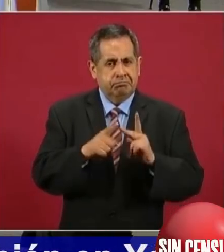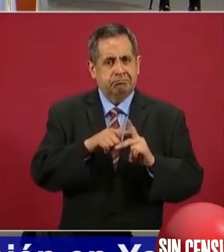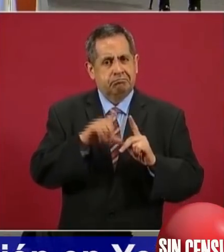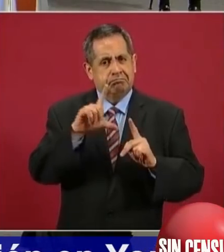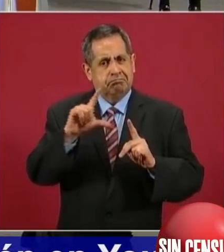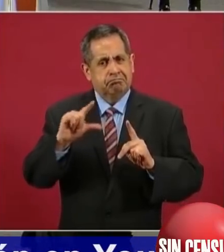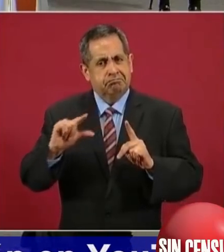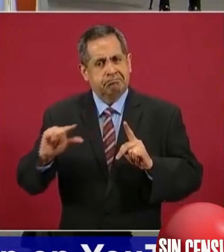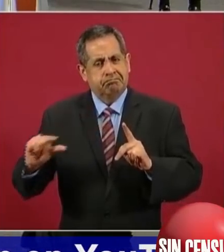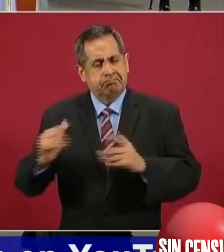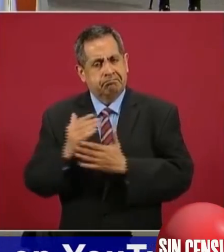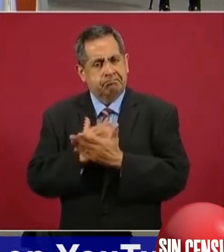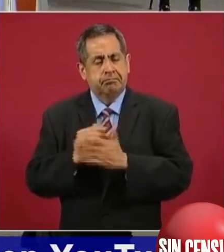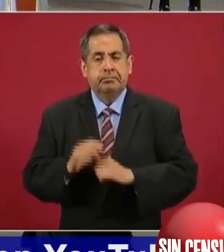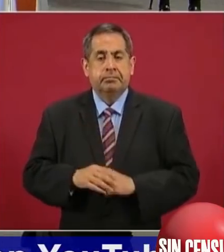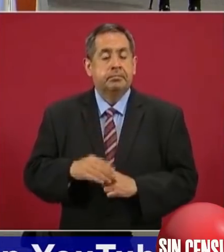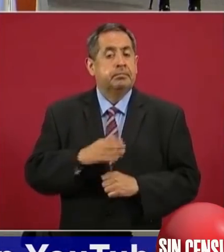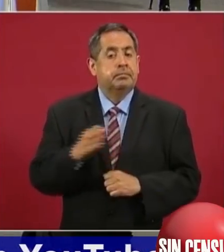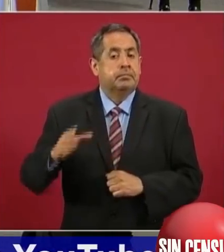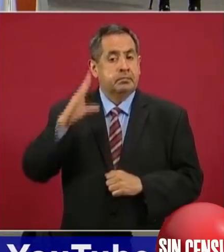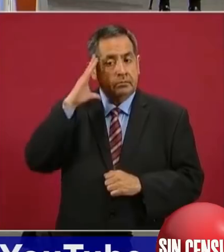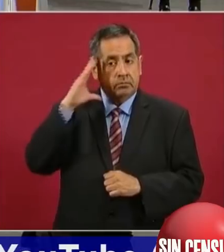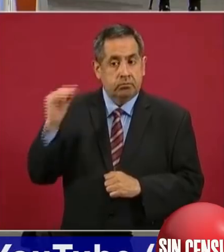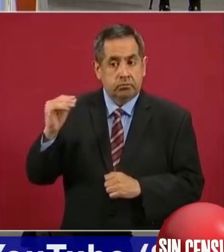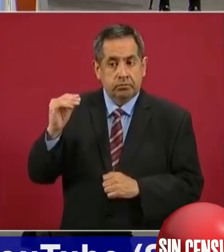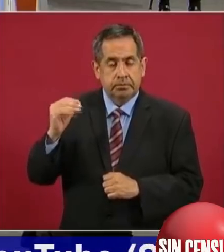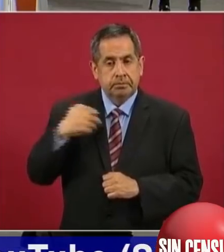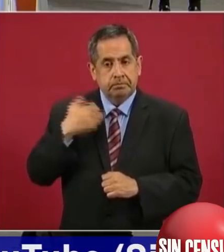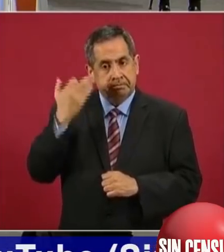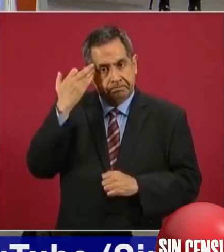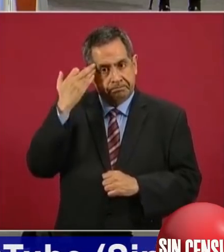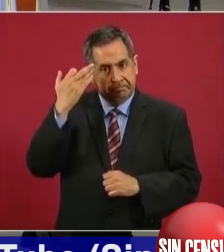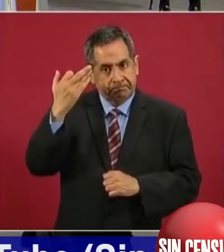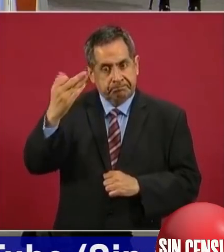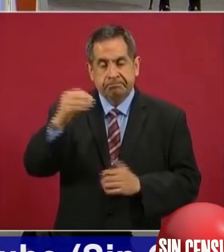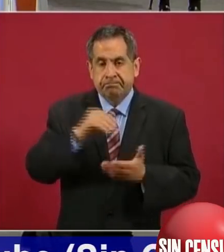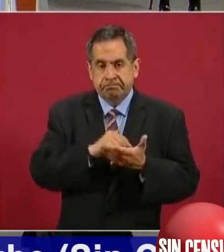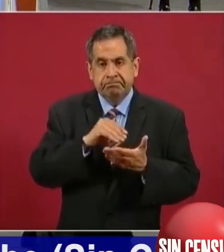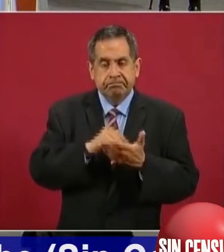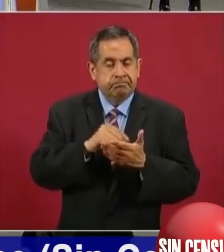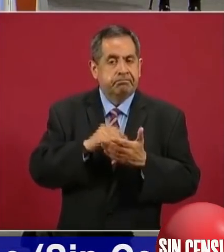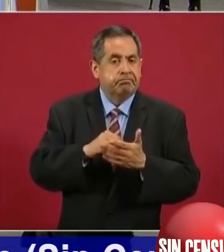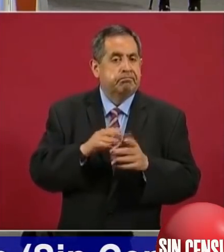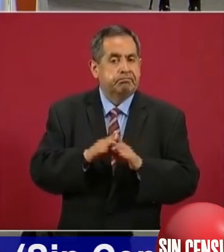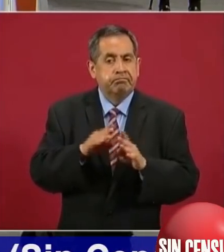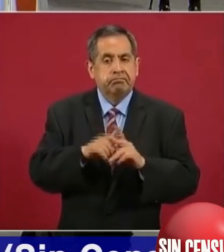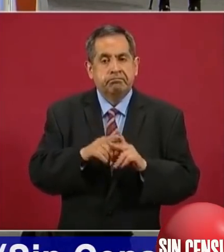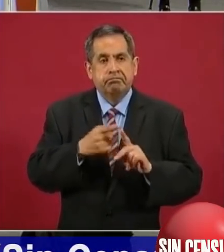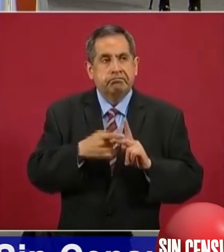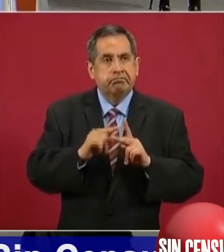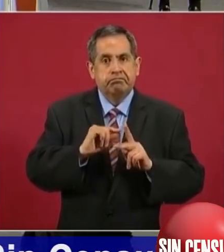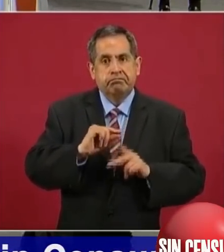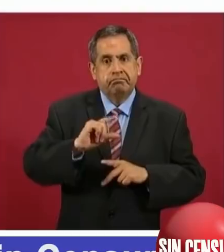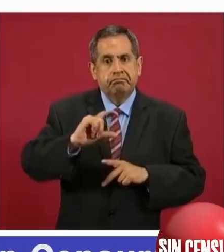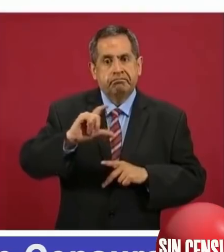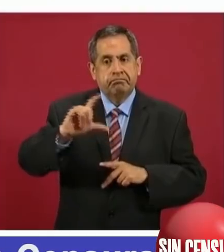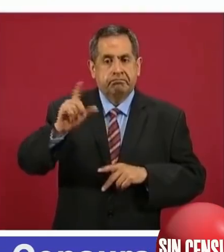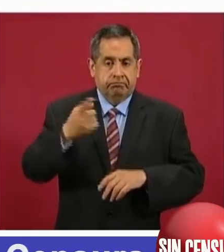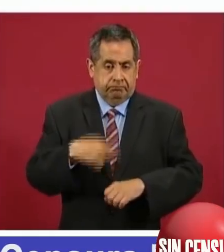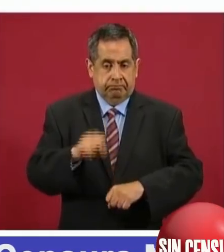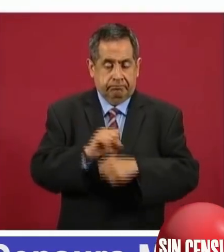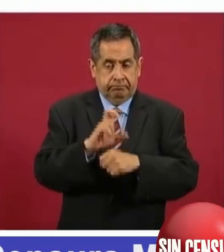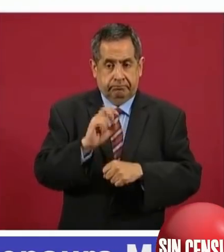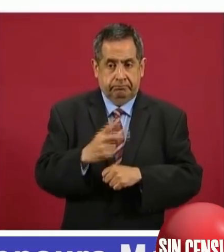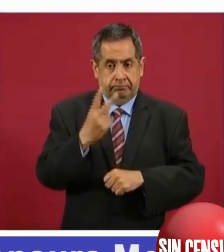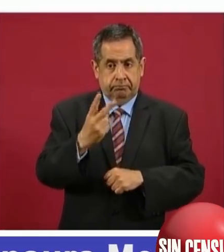siguiente. Colima ha tardado muchas semanas en aumentar la epidemia, pero desde la semana